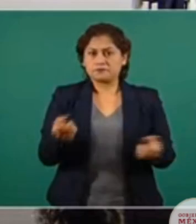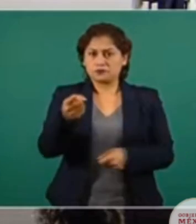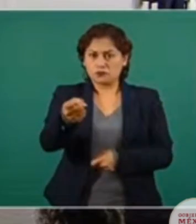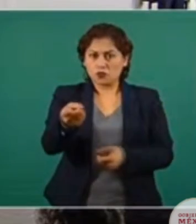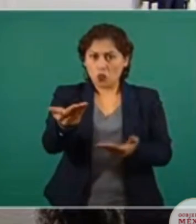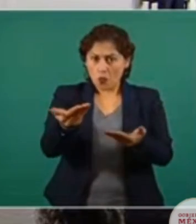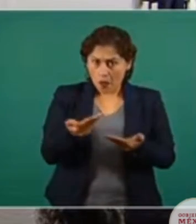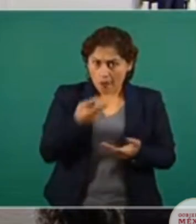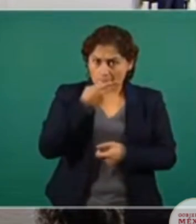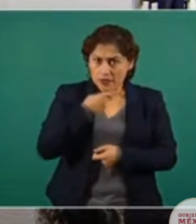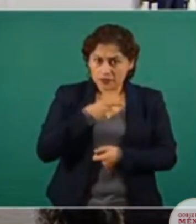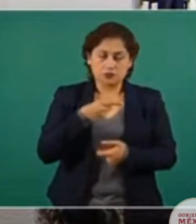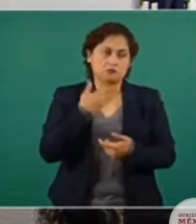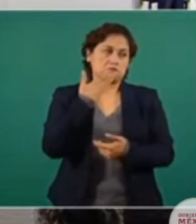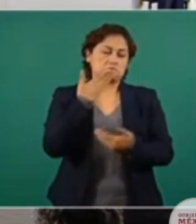planteas,